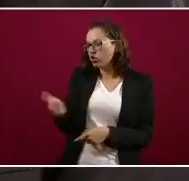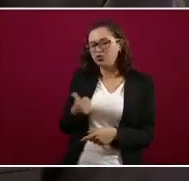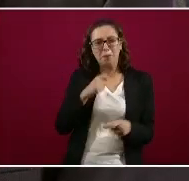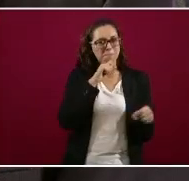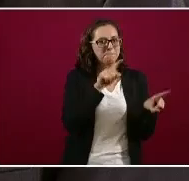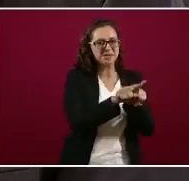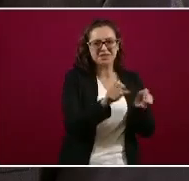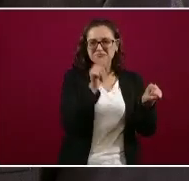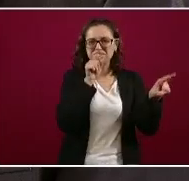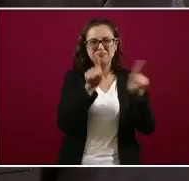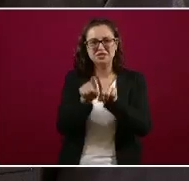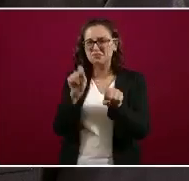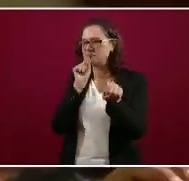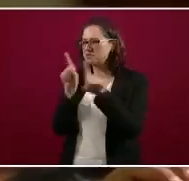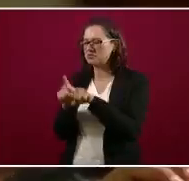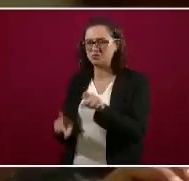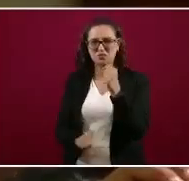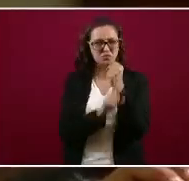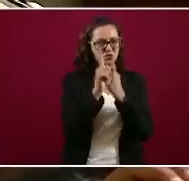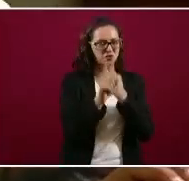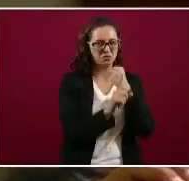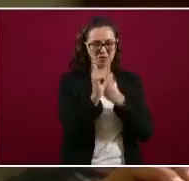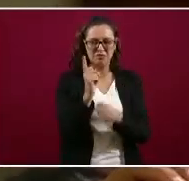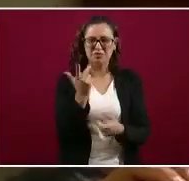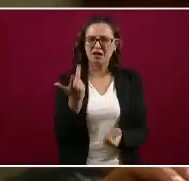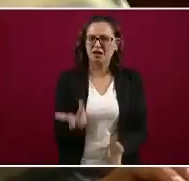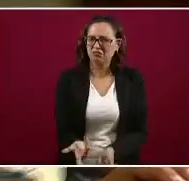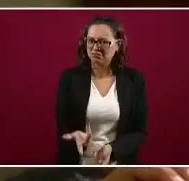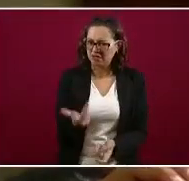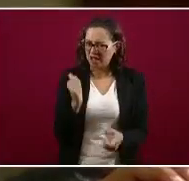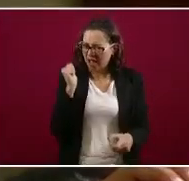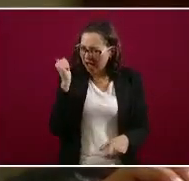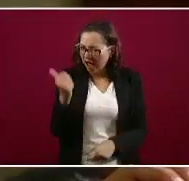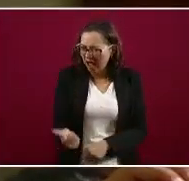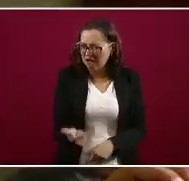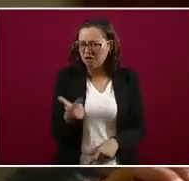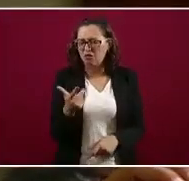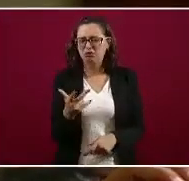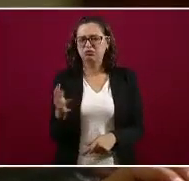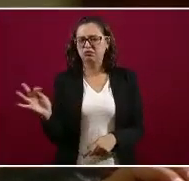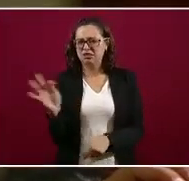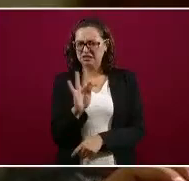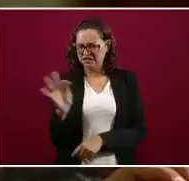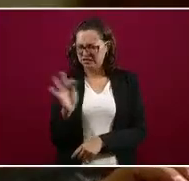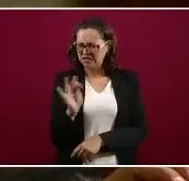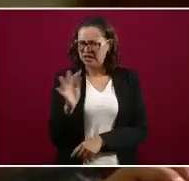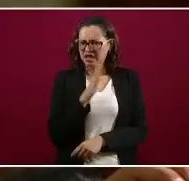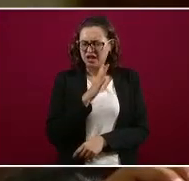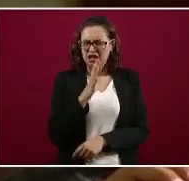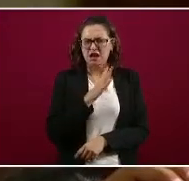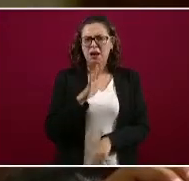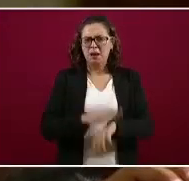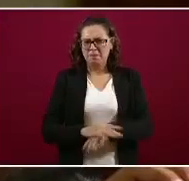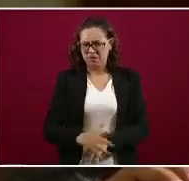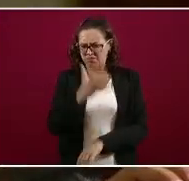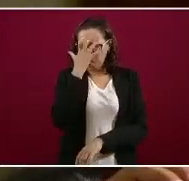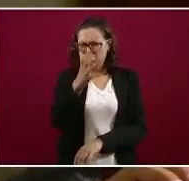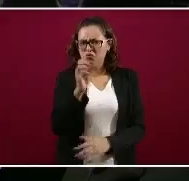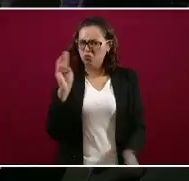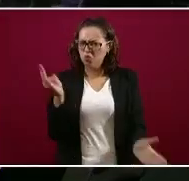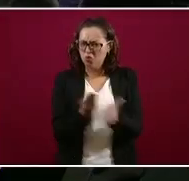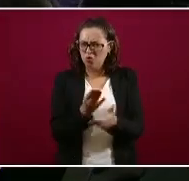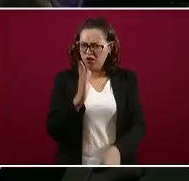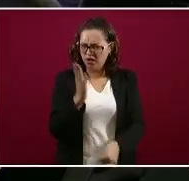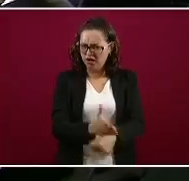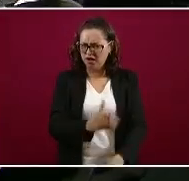minerales preciosos si existe ya la posibilidad de saber que existan pues más sanciones enérgicas contra